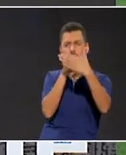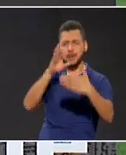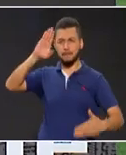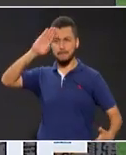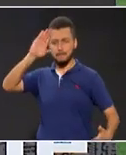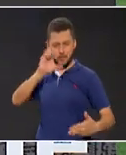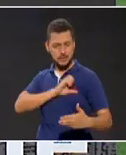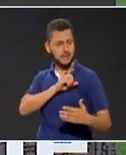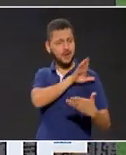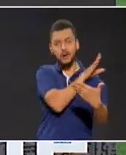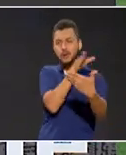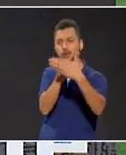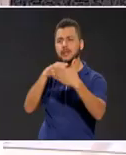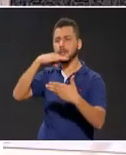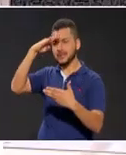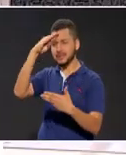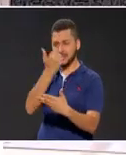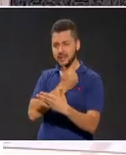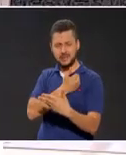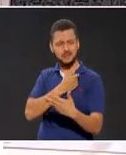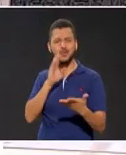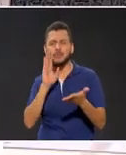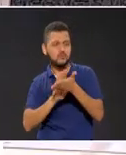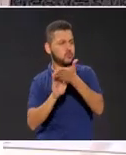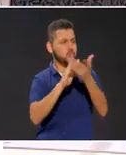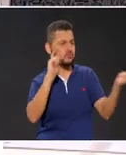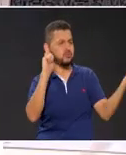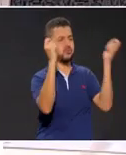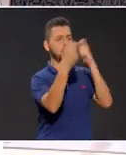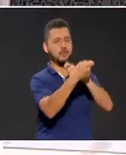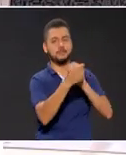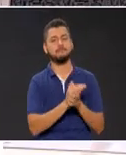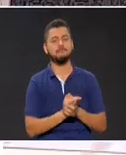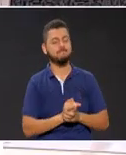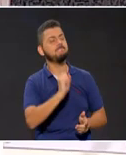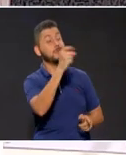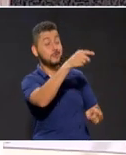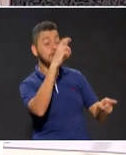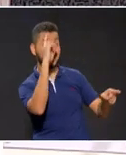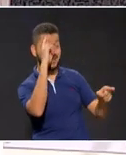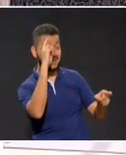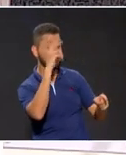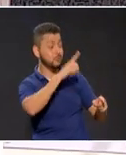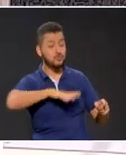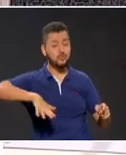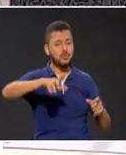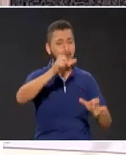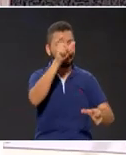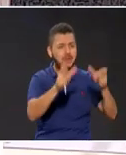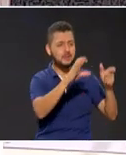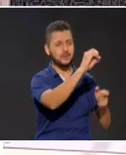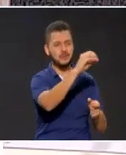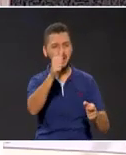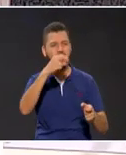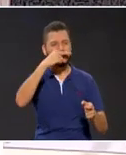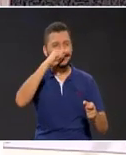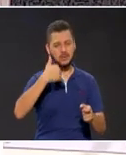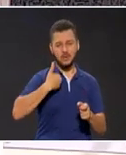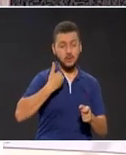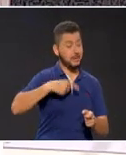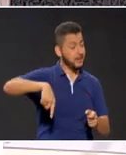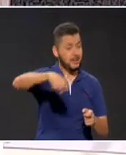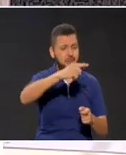de la alcaldía. Indudablemente algunos están ligados a esa red de microtráfico y bueno, por